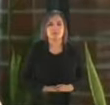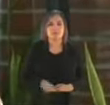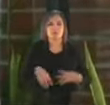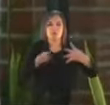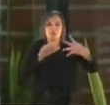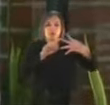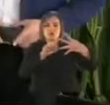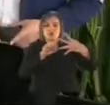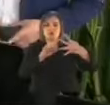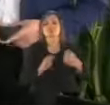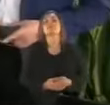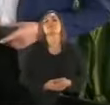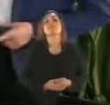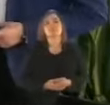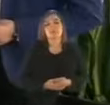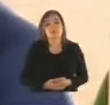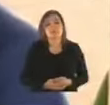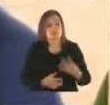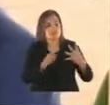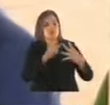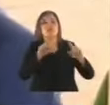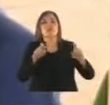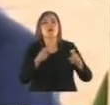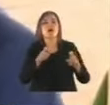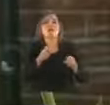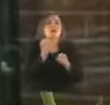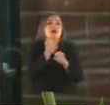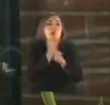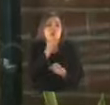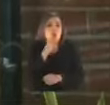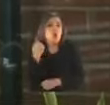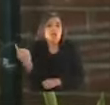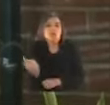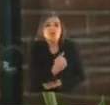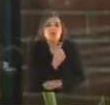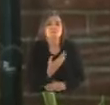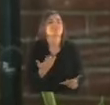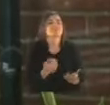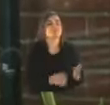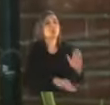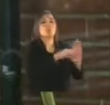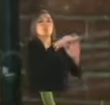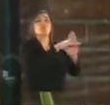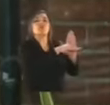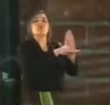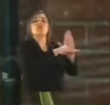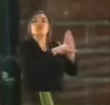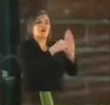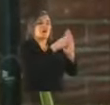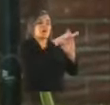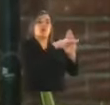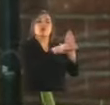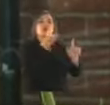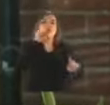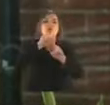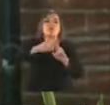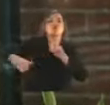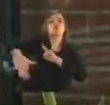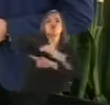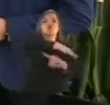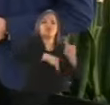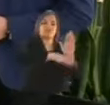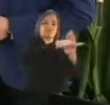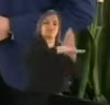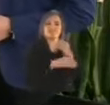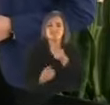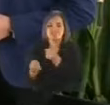Número 2. La 2. Desempleo, José Daniel. La mejor política social es la redistribución o la